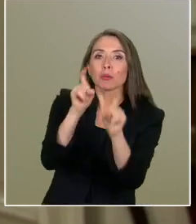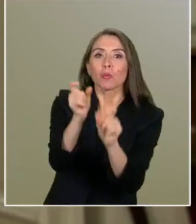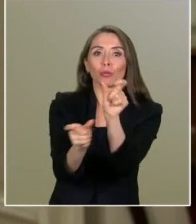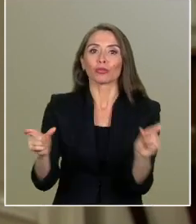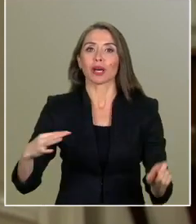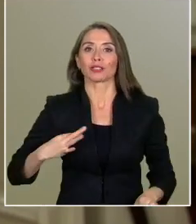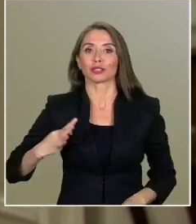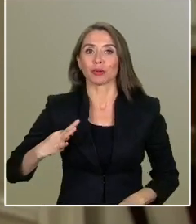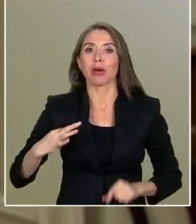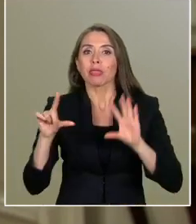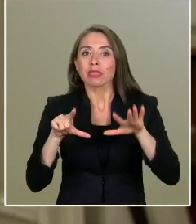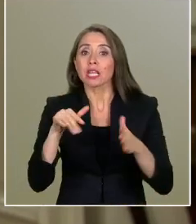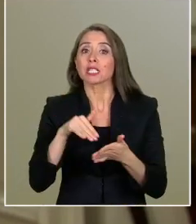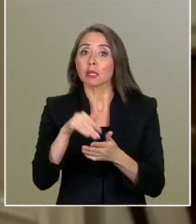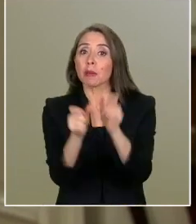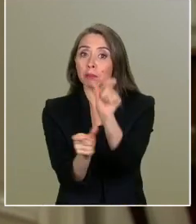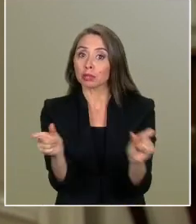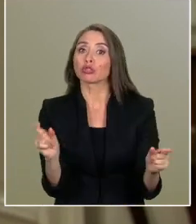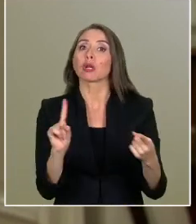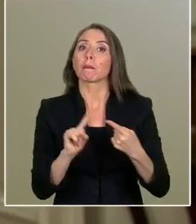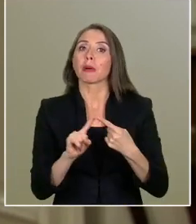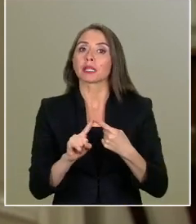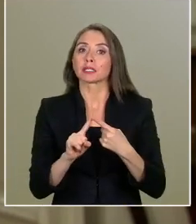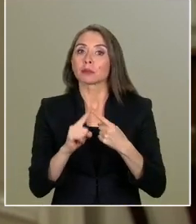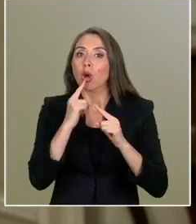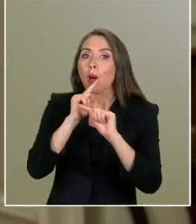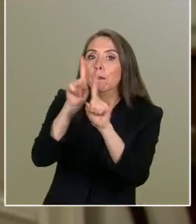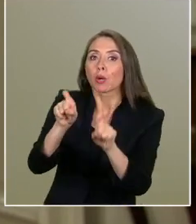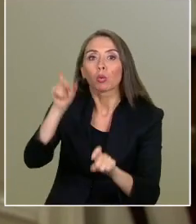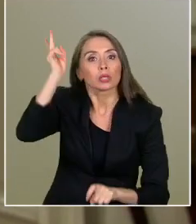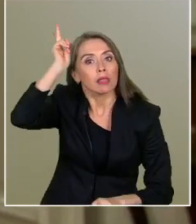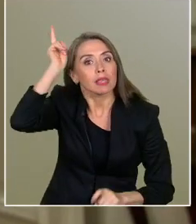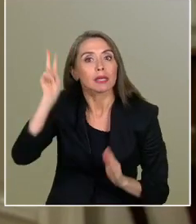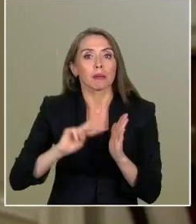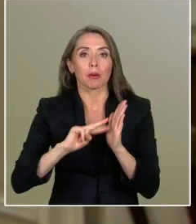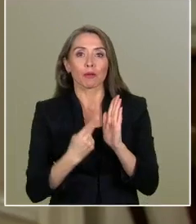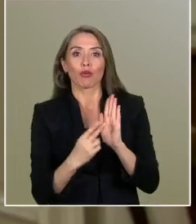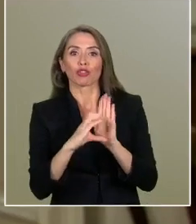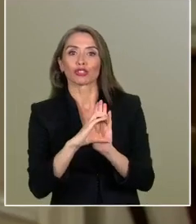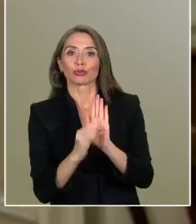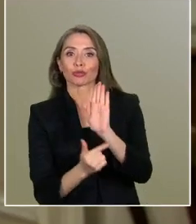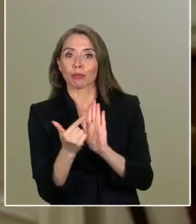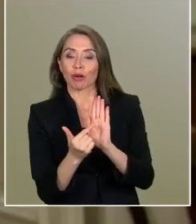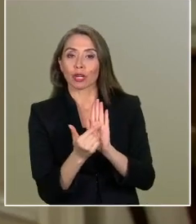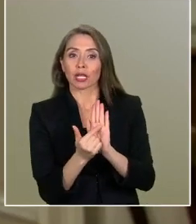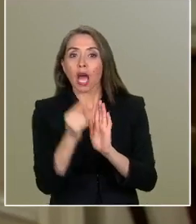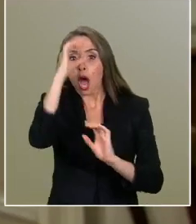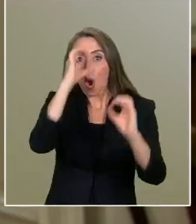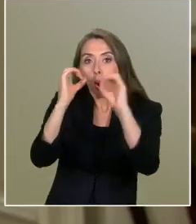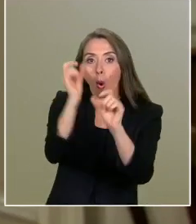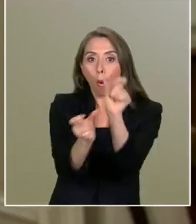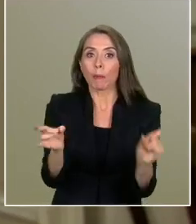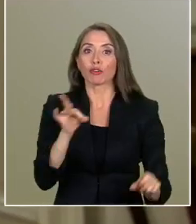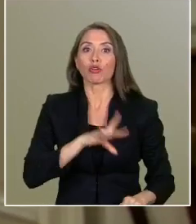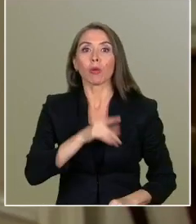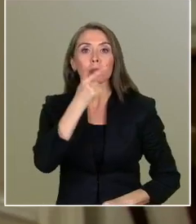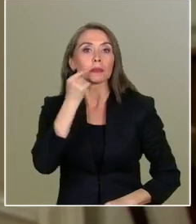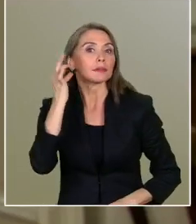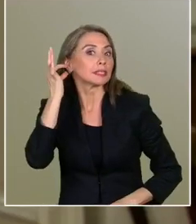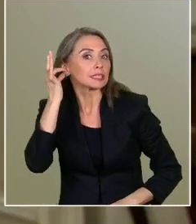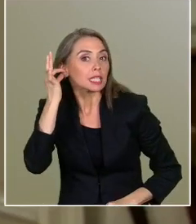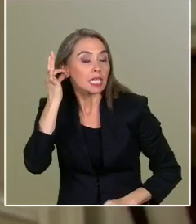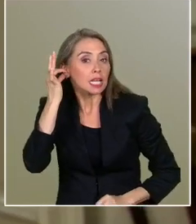y con 17.000 participantes en la consulta indígena constituyente esas voces de las chilenas y chilenos